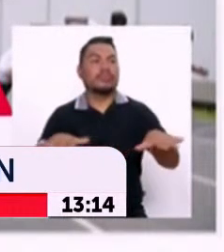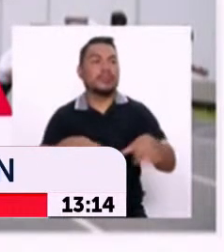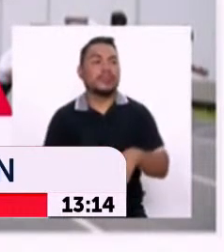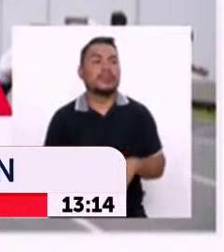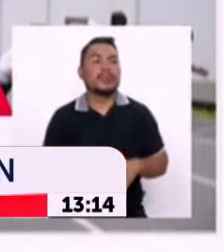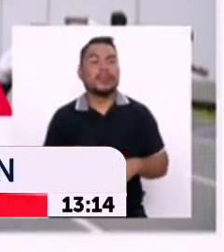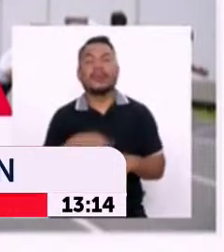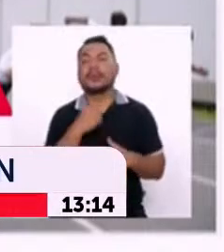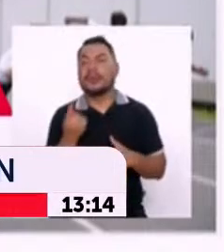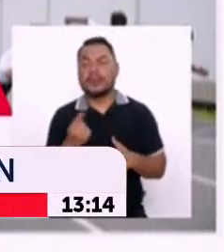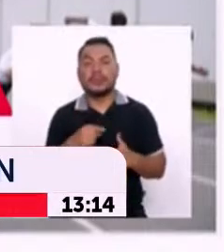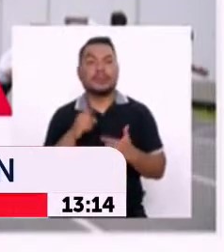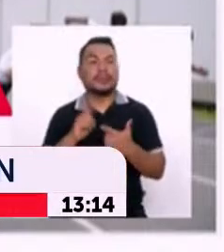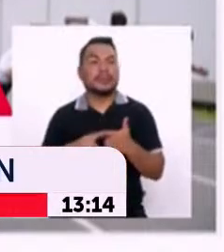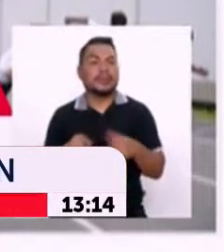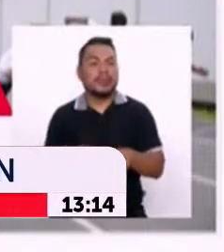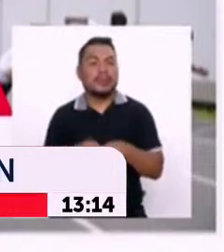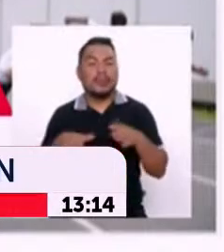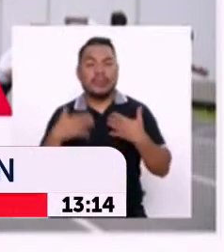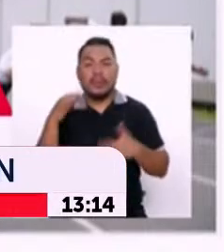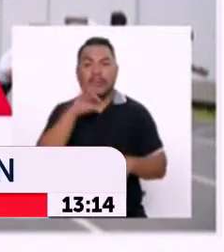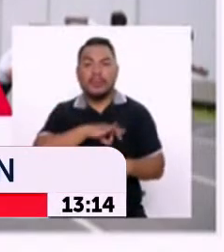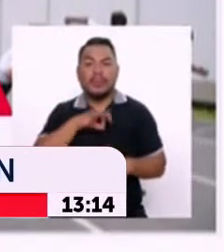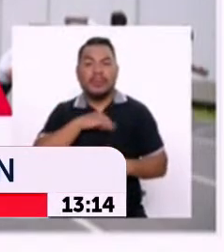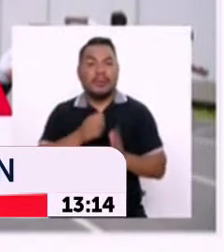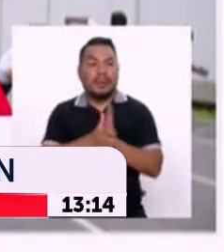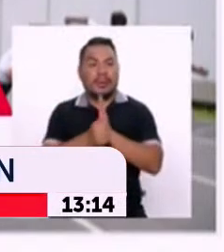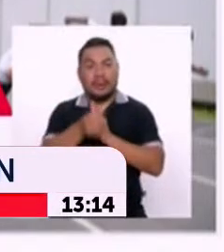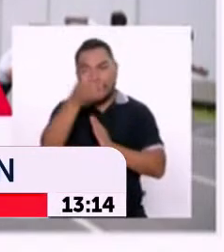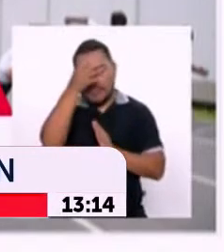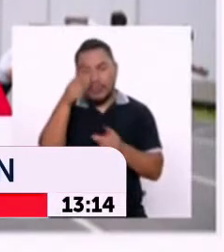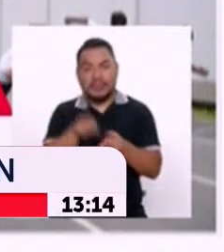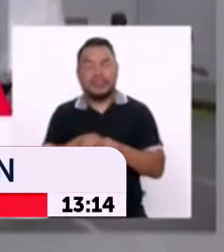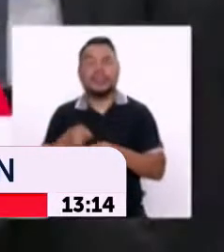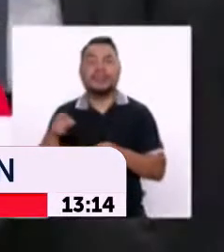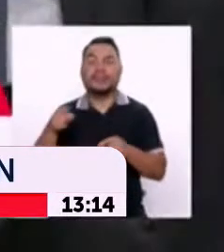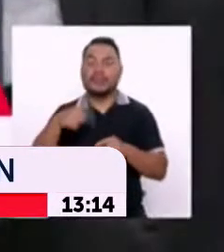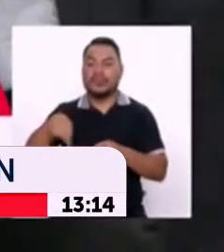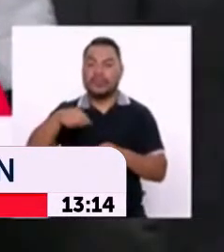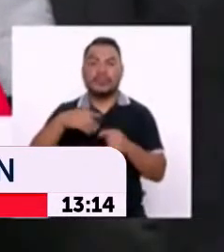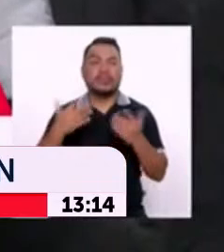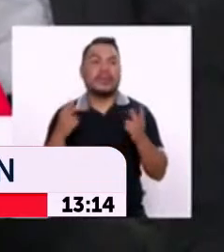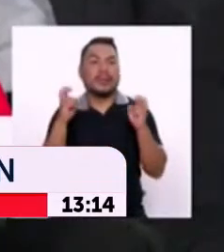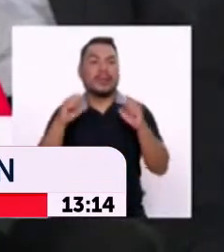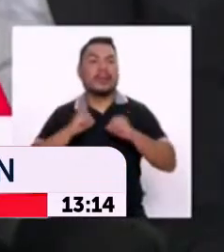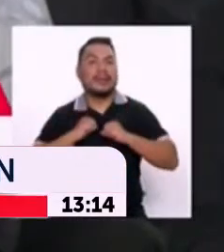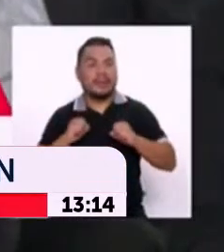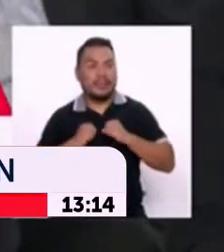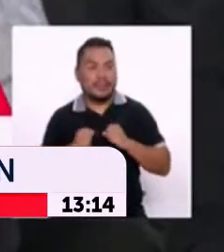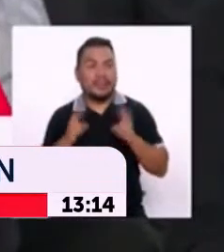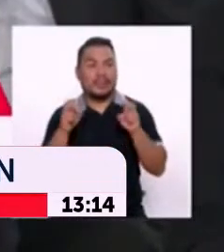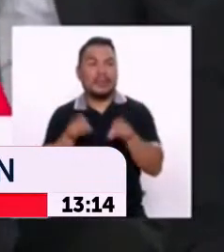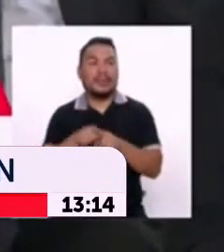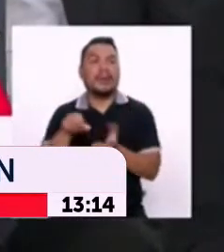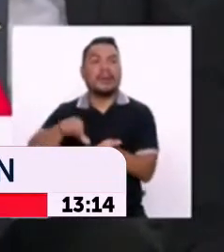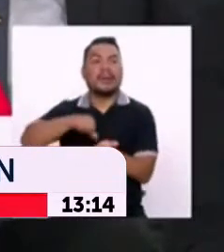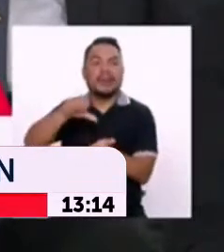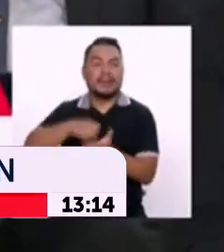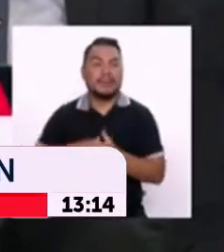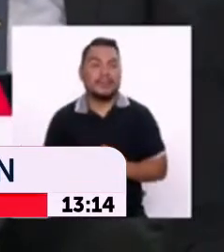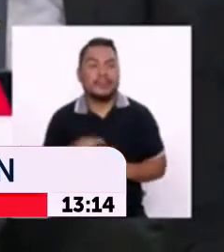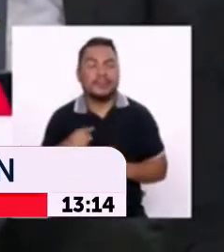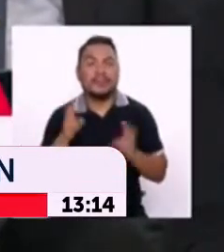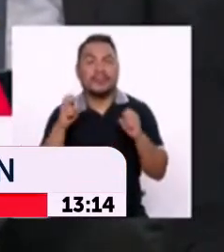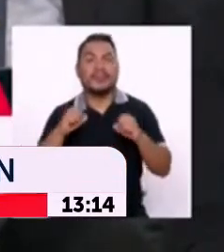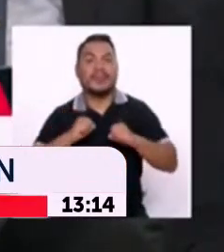descentralización y 2 para aprovechar las habilidades de los chicos en materia deportiva y en materia artística.